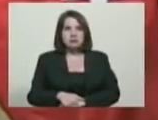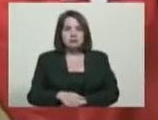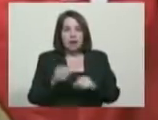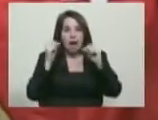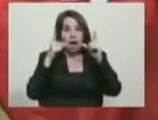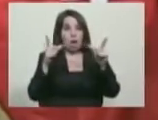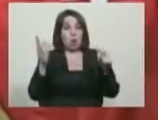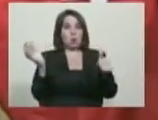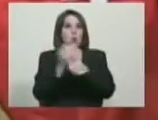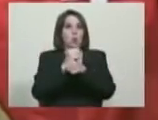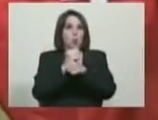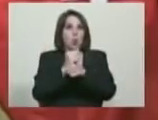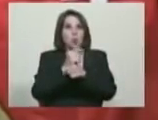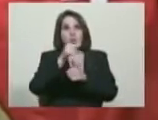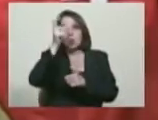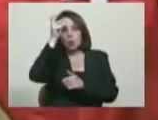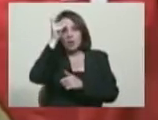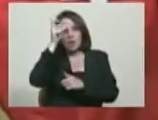Descubrimos a Turquía.